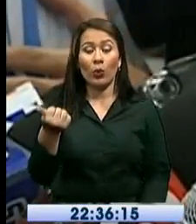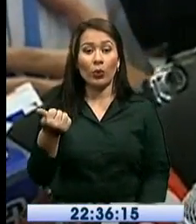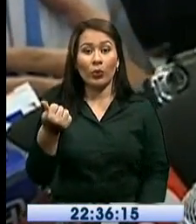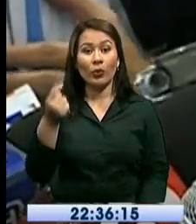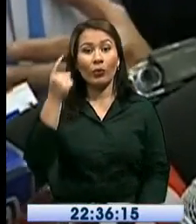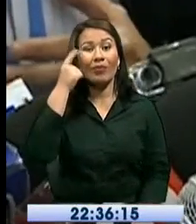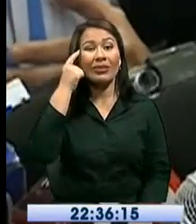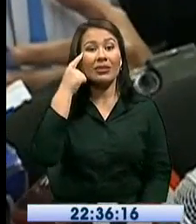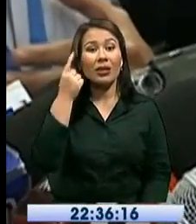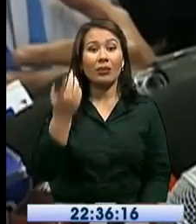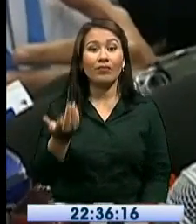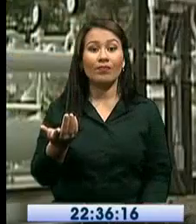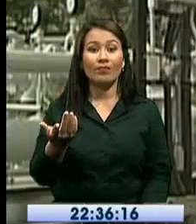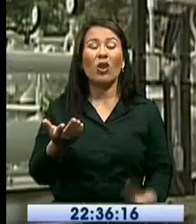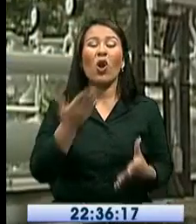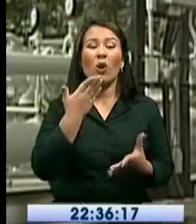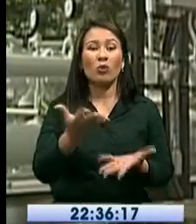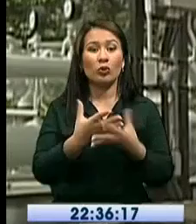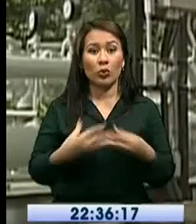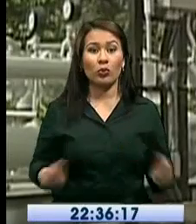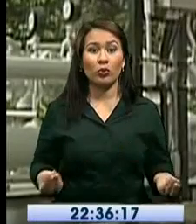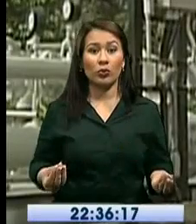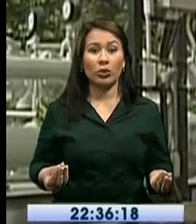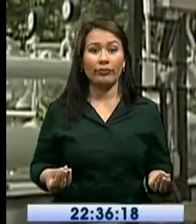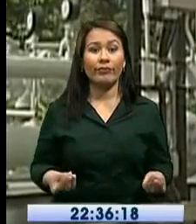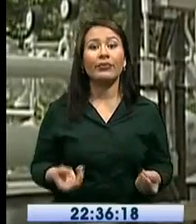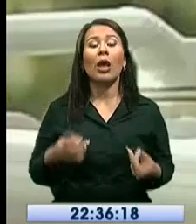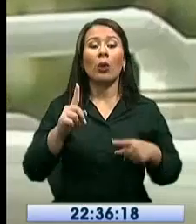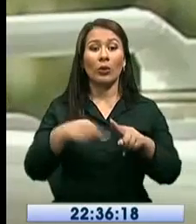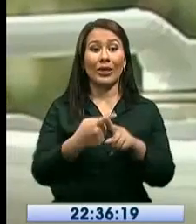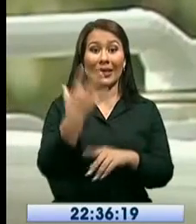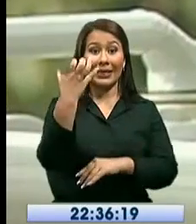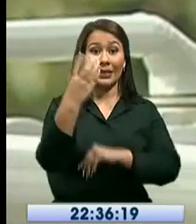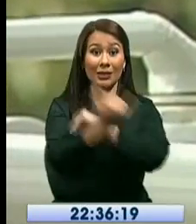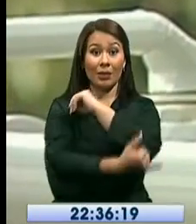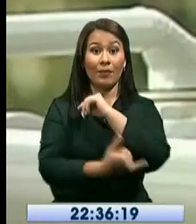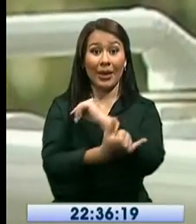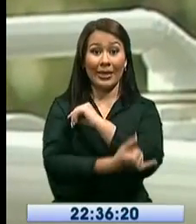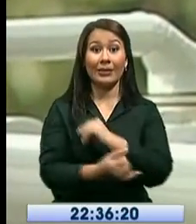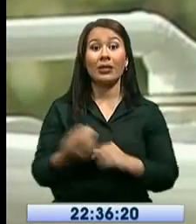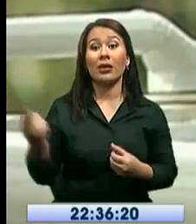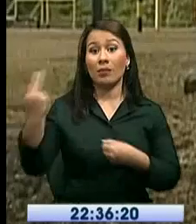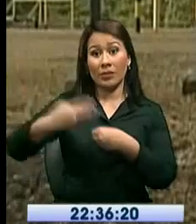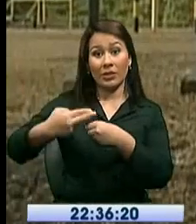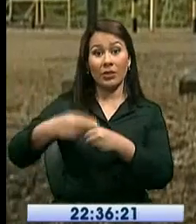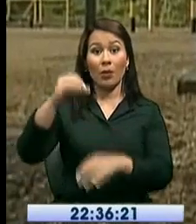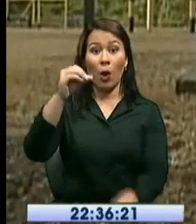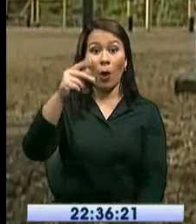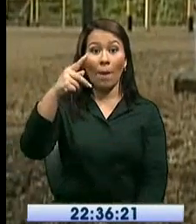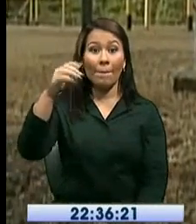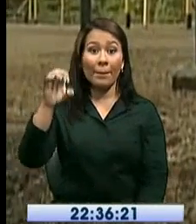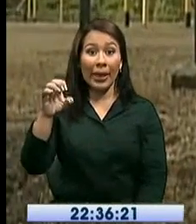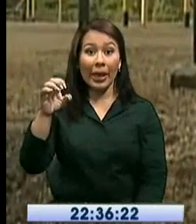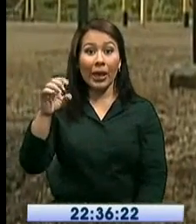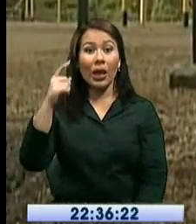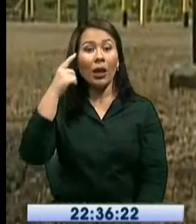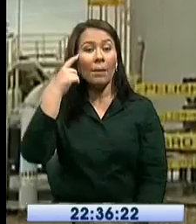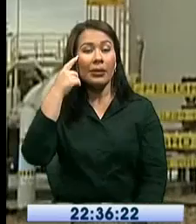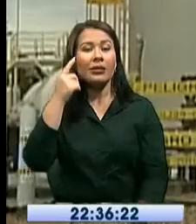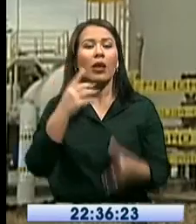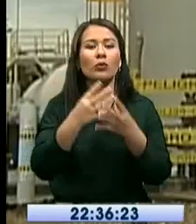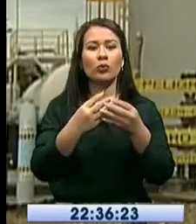solamente nosotros, todo la OPEP. Se tiene previsto que 15 naciones pertenecientes a la OPEP busquen una solución y